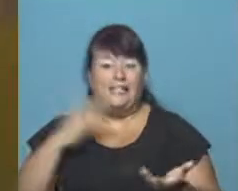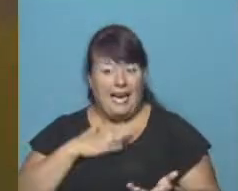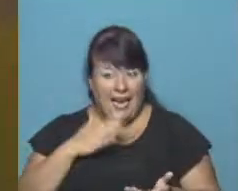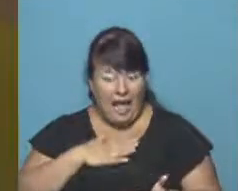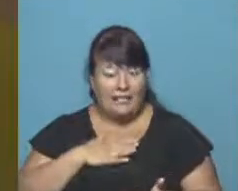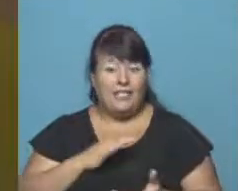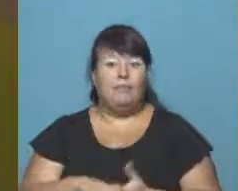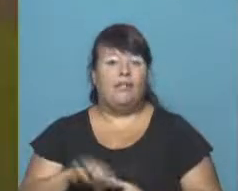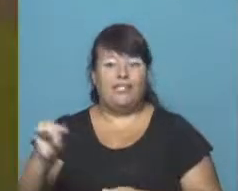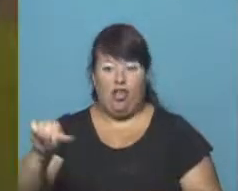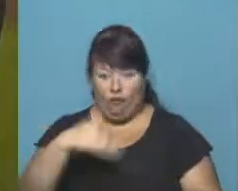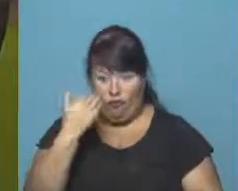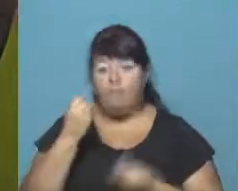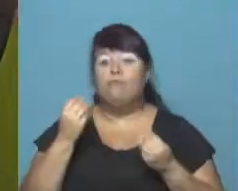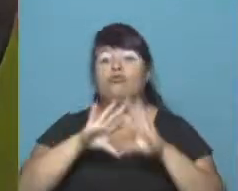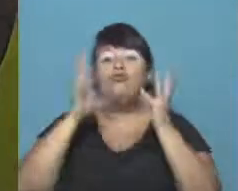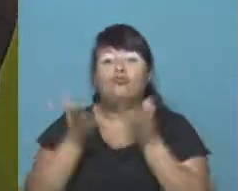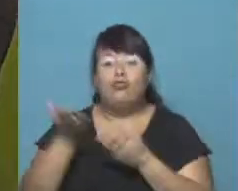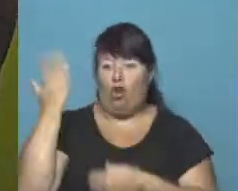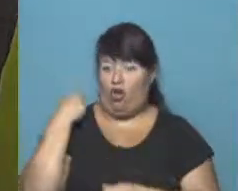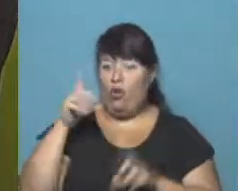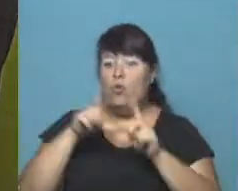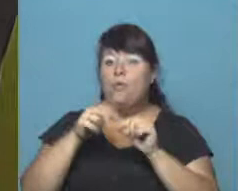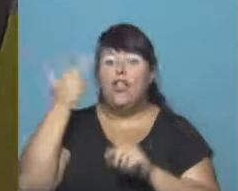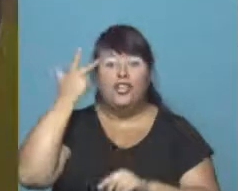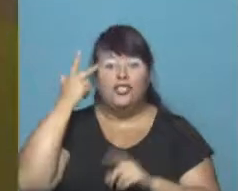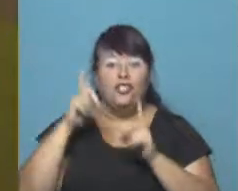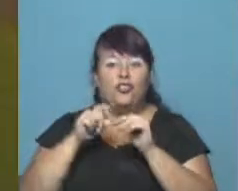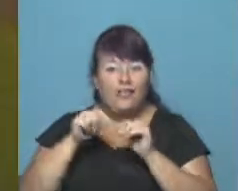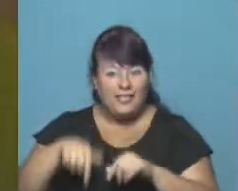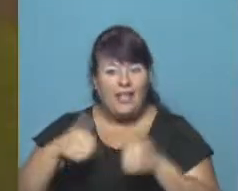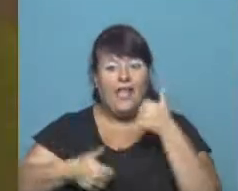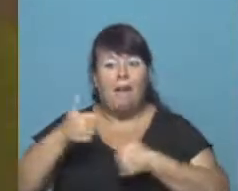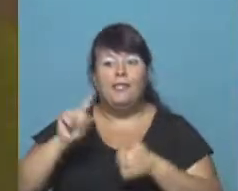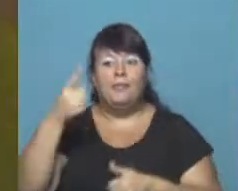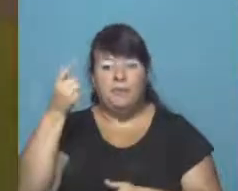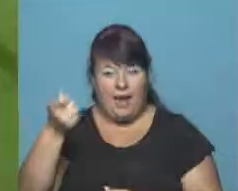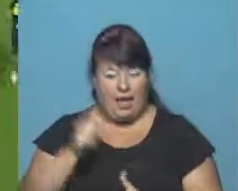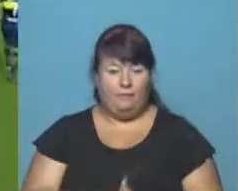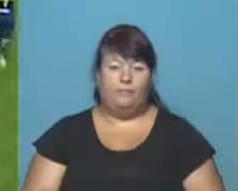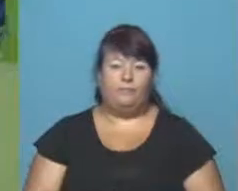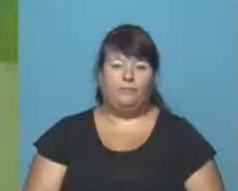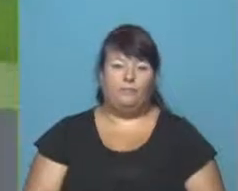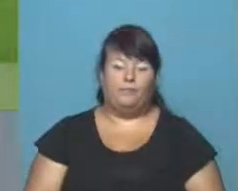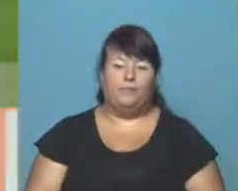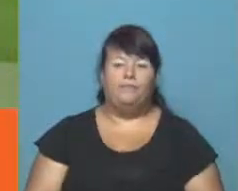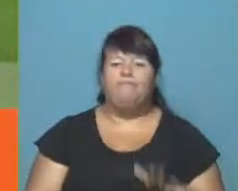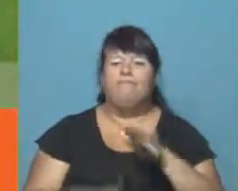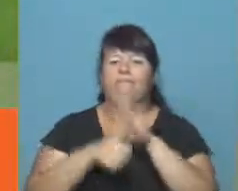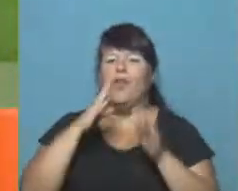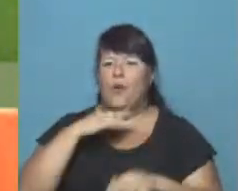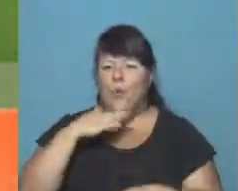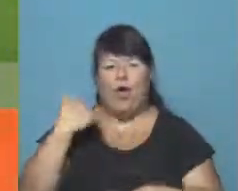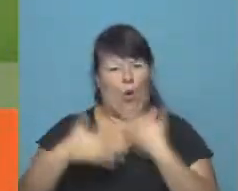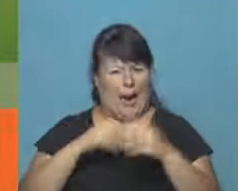lamentablemente tuvieron que irse. Si todo sucedió en esta 18ª fecha del torneo de Primera División. El líder Boca no